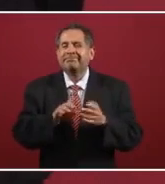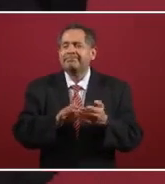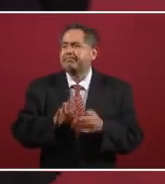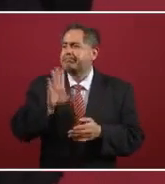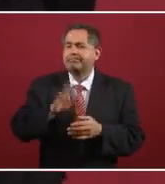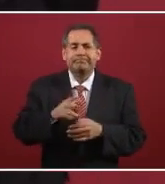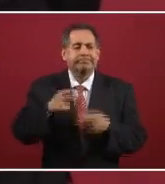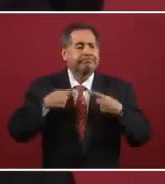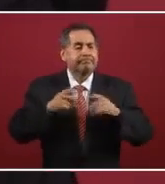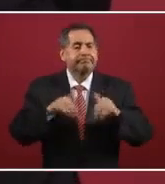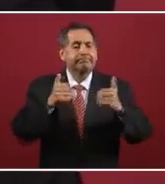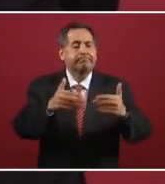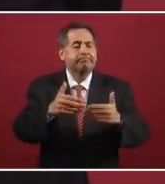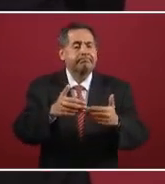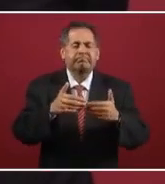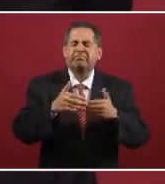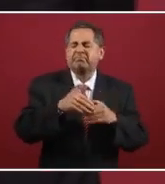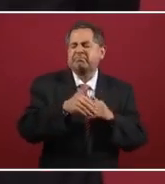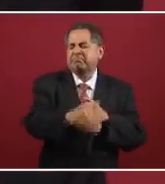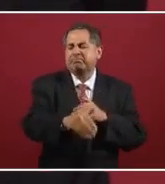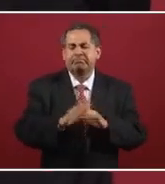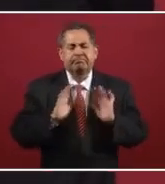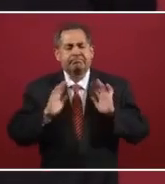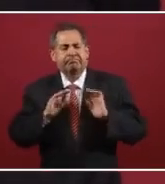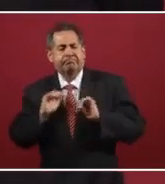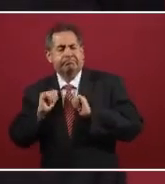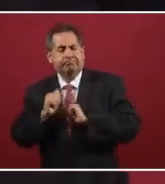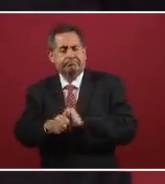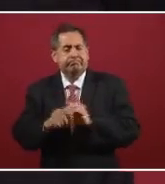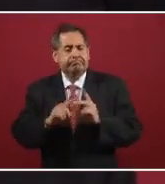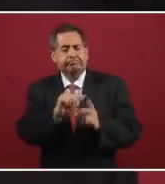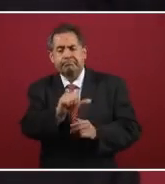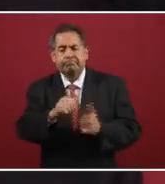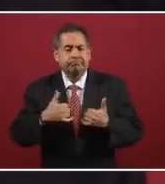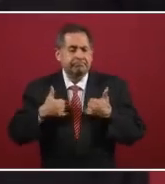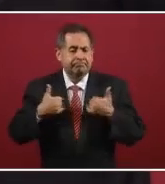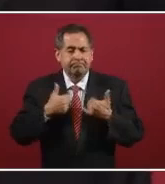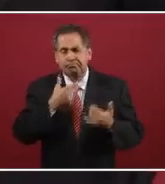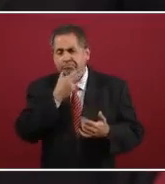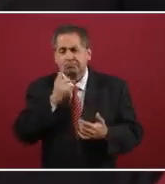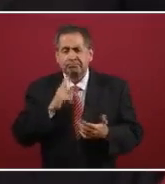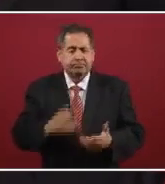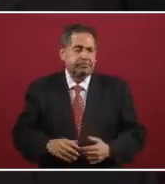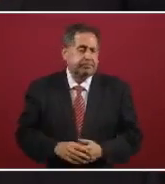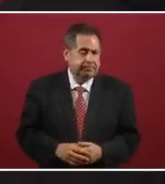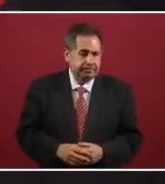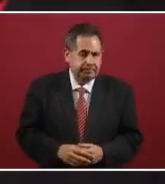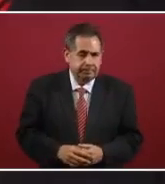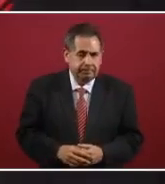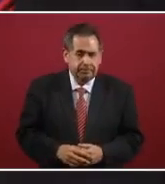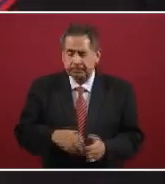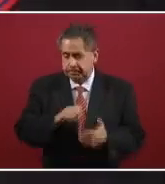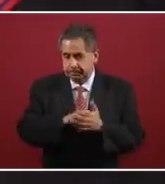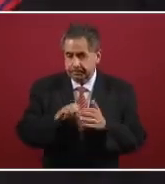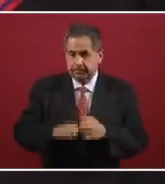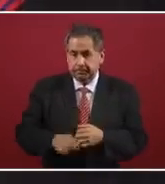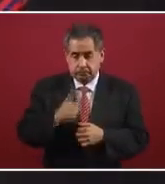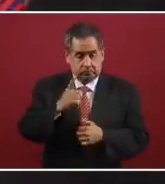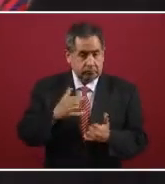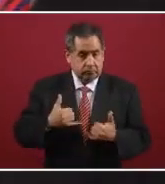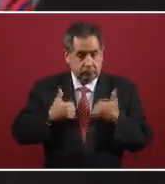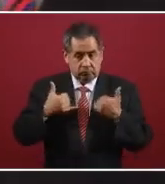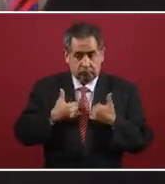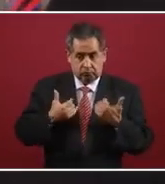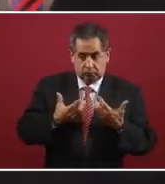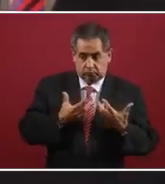ciudadanas, respecto a las jóvenes y los jóvenes. ¿Cuánto tiempo tiene que transitar un joven o